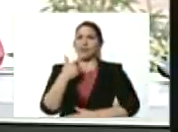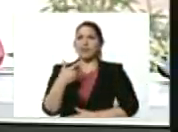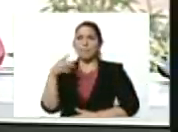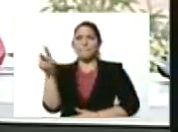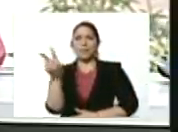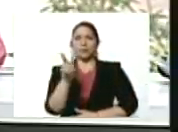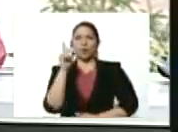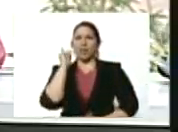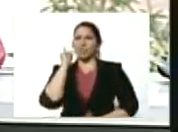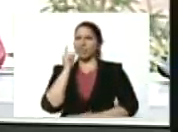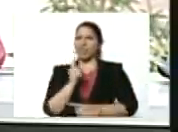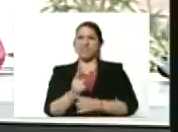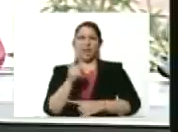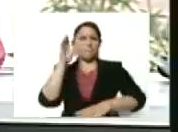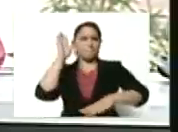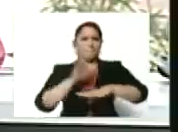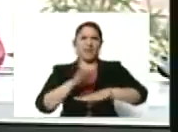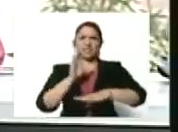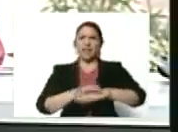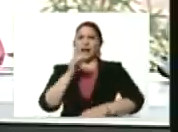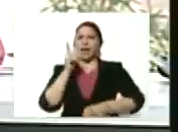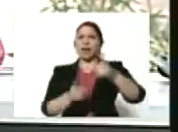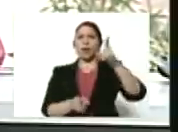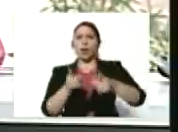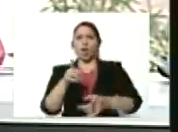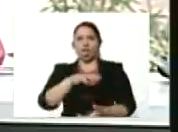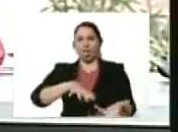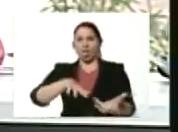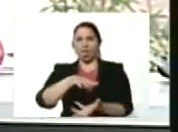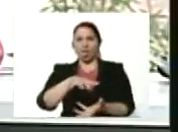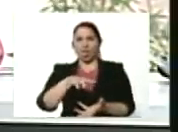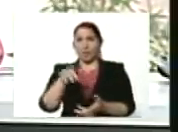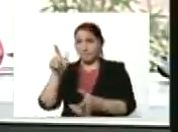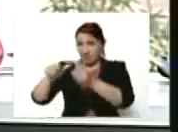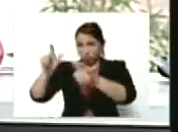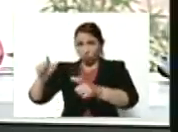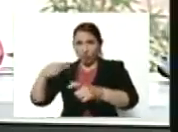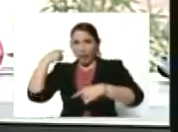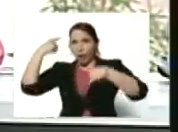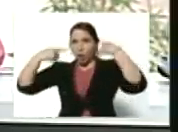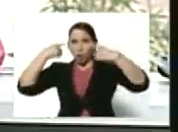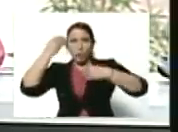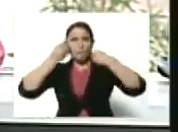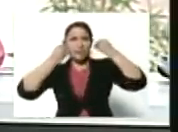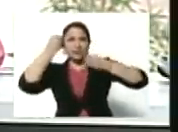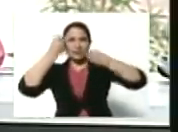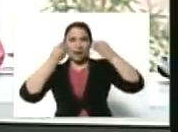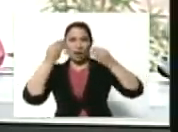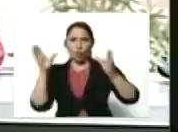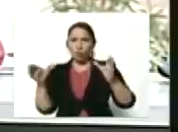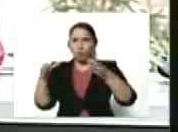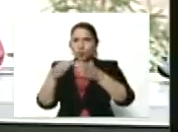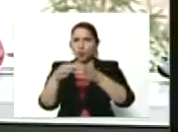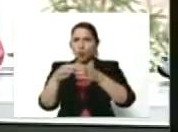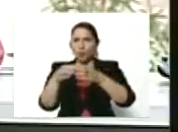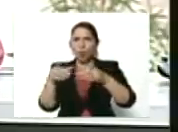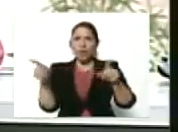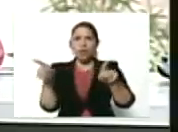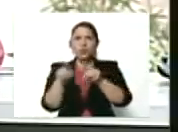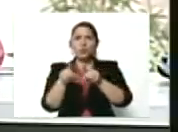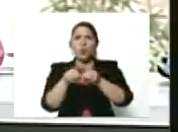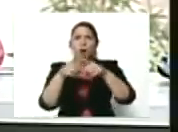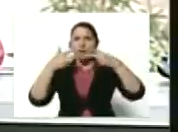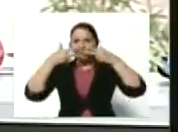tenía que pasar algo. Y ellos en su locura creyeron que un grupo de Rambos, que un grupo